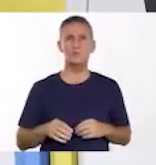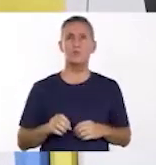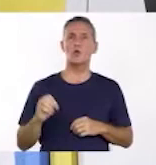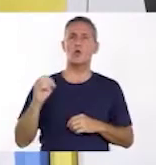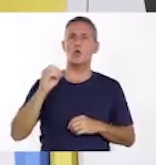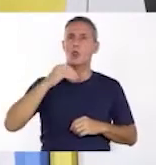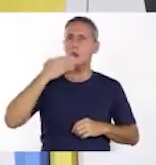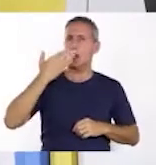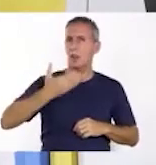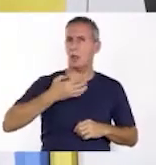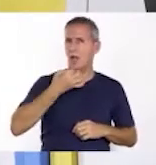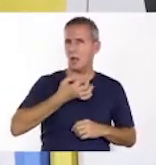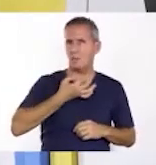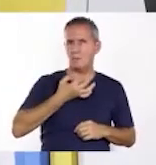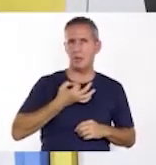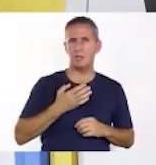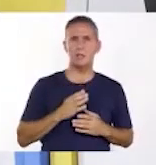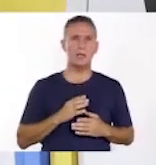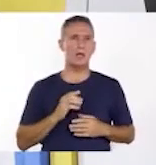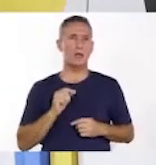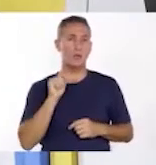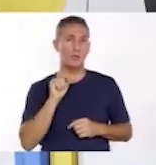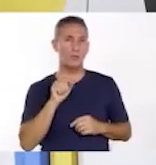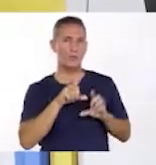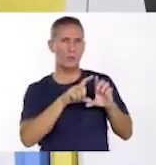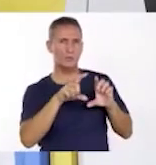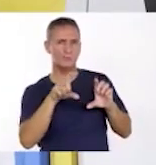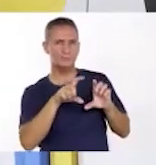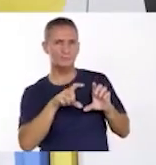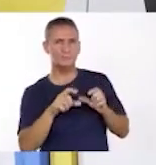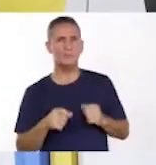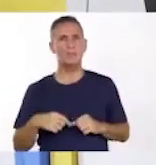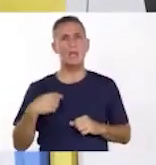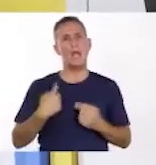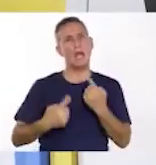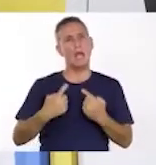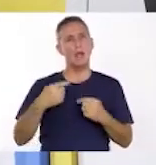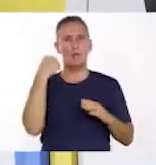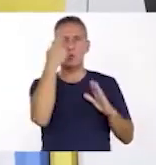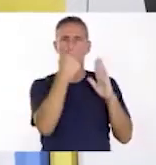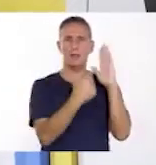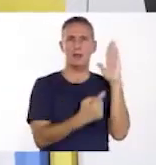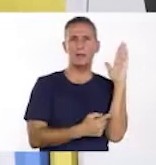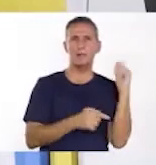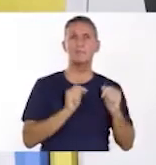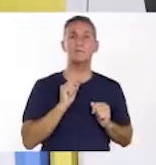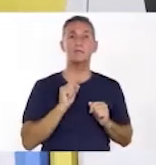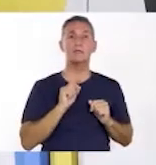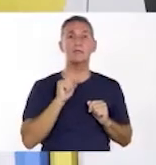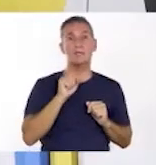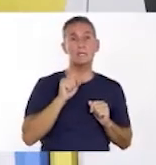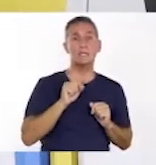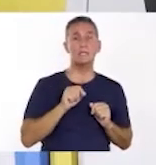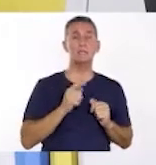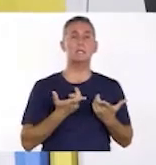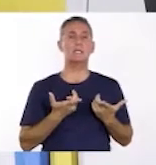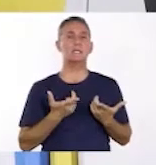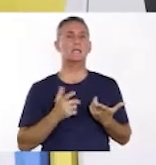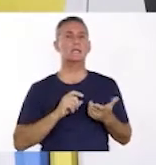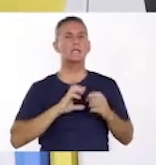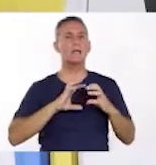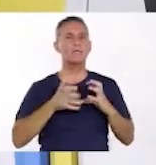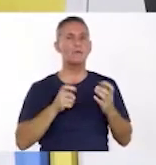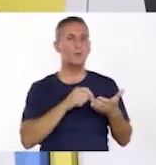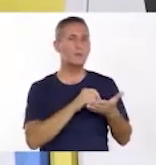el argumento, hemos dado algunas de las características de este